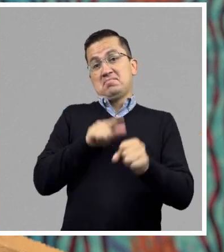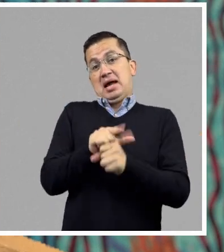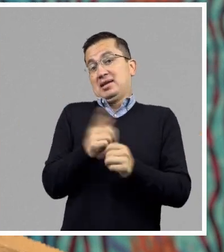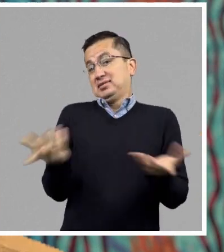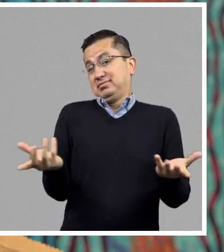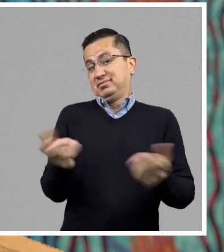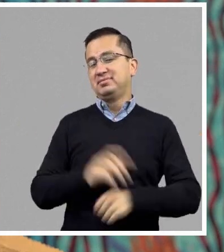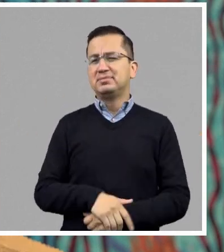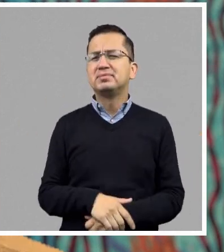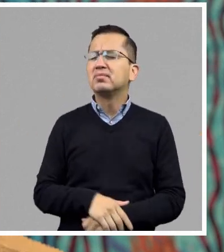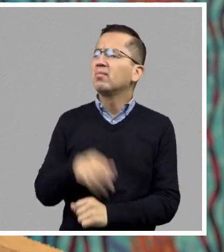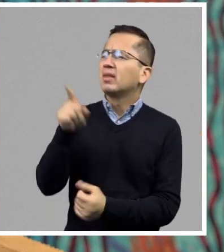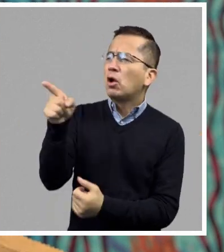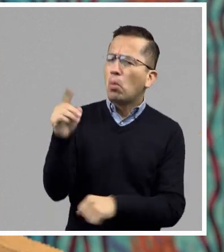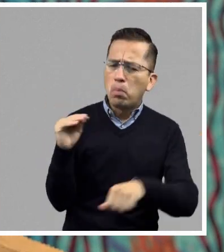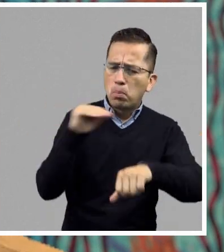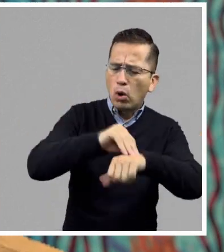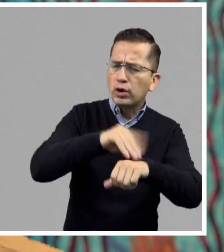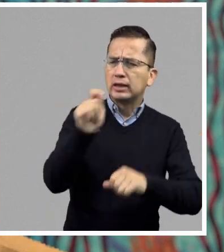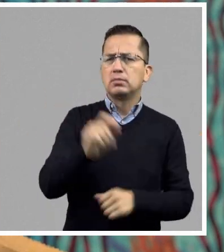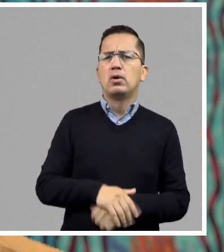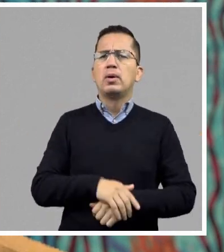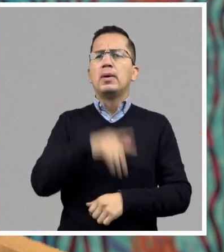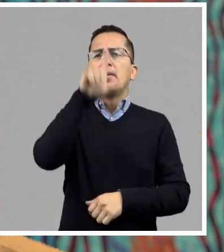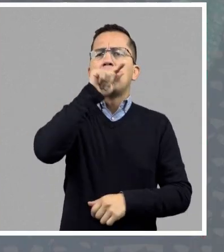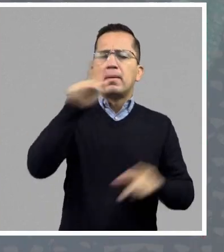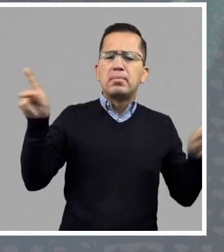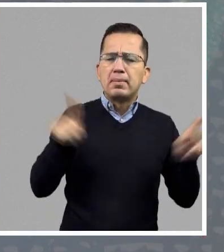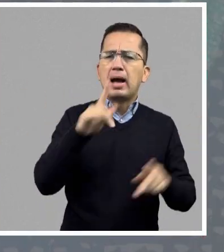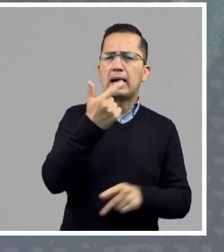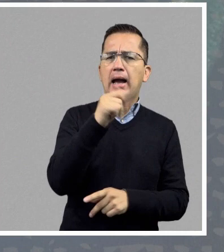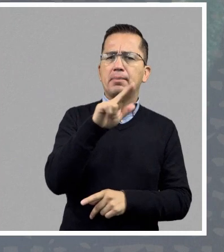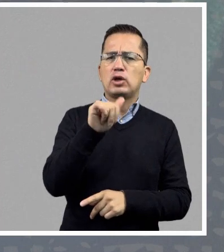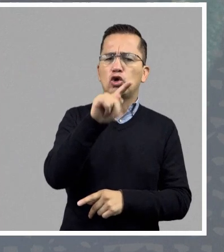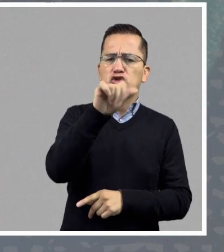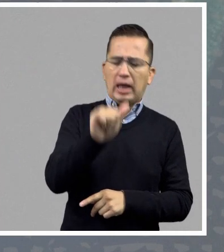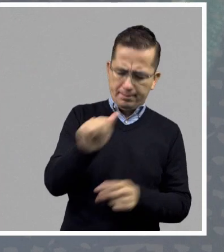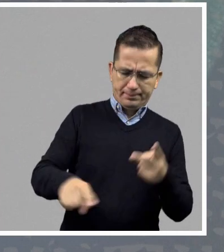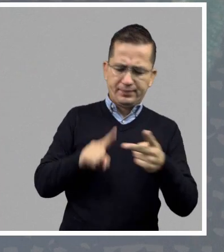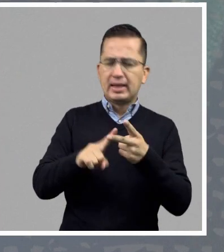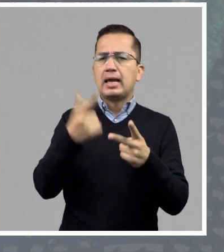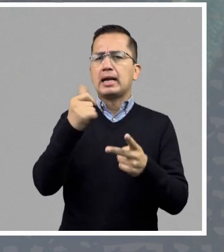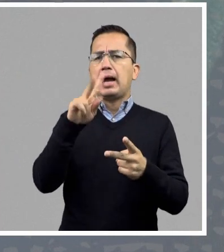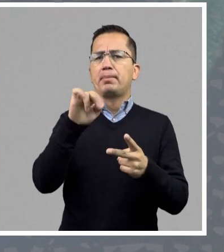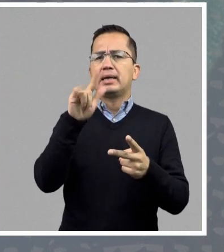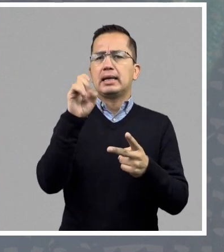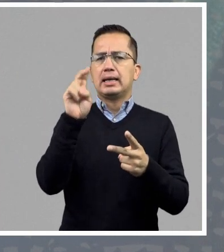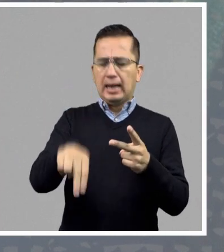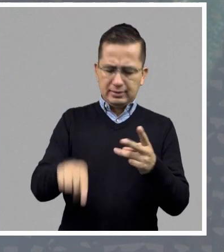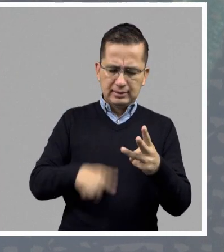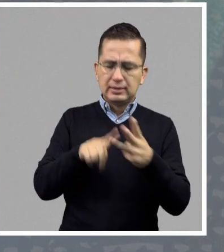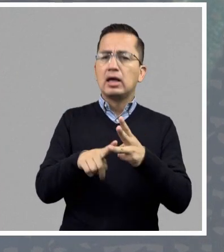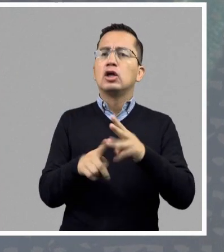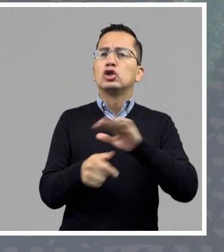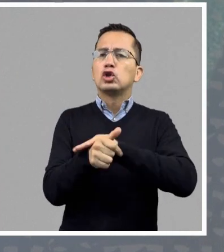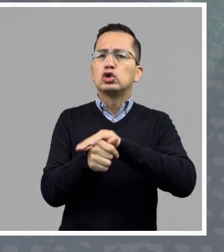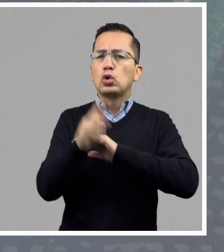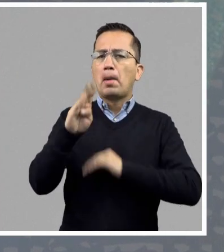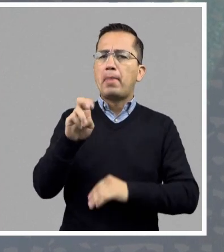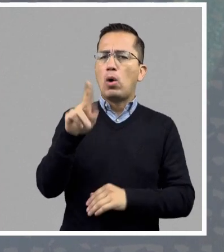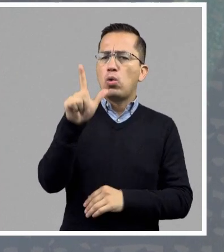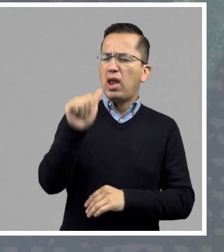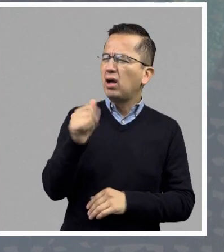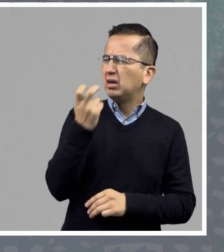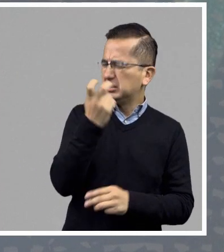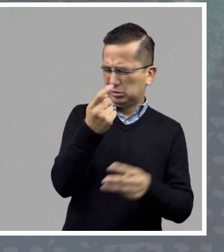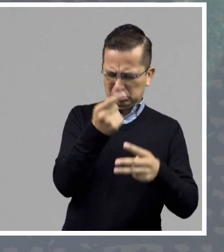por qué decidiste o sea pusiste de animales a la gaviota de Sabine al Gavilán la costero langostero y a